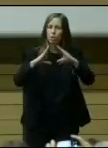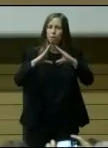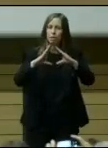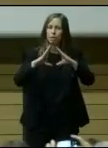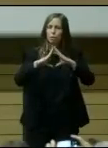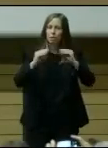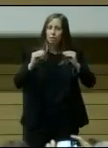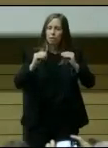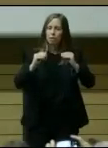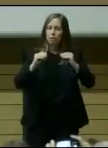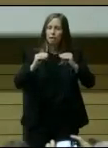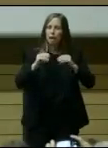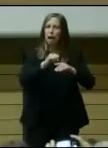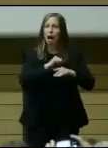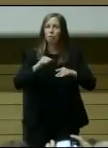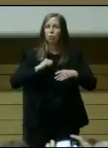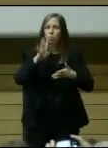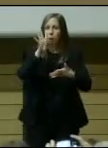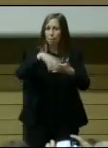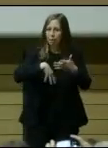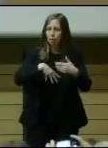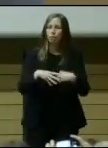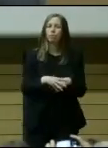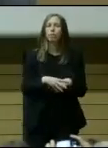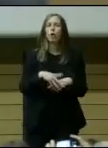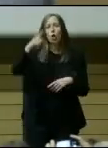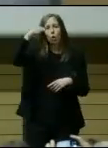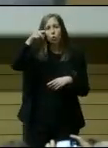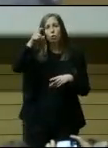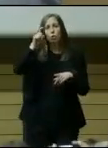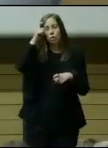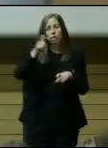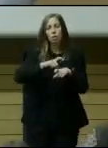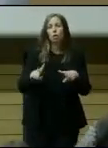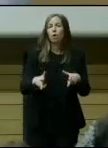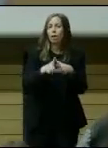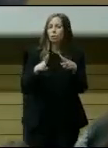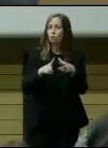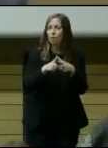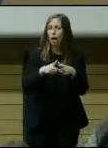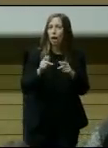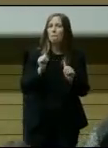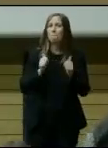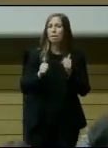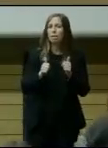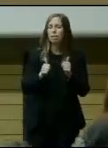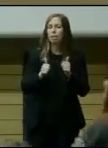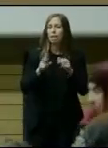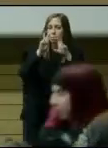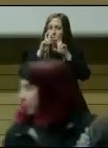Universidad de Autónoma de Barcelona, doctor en Psicología Social, máster